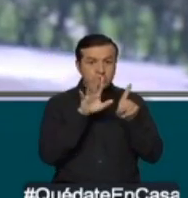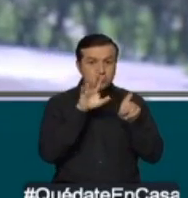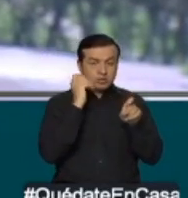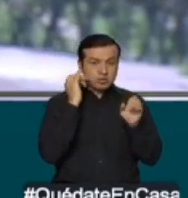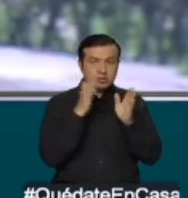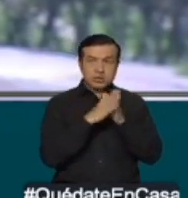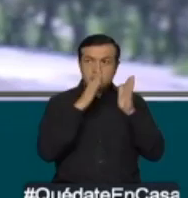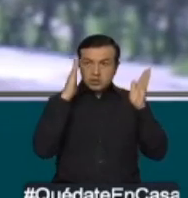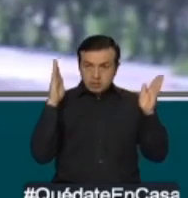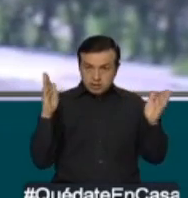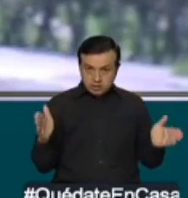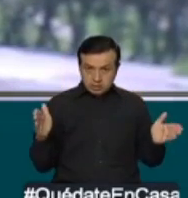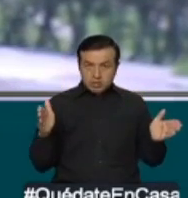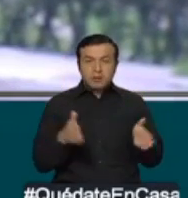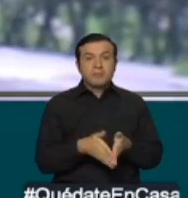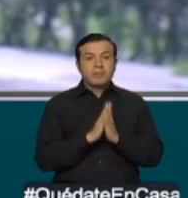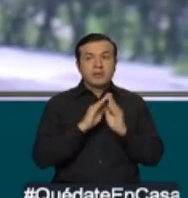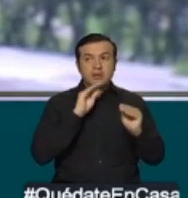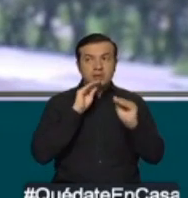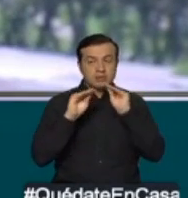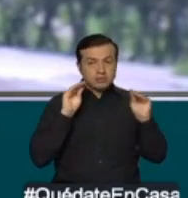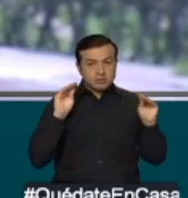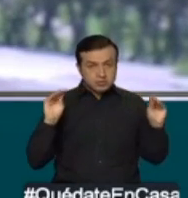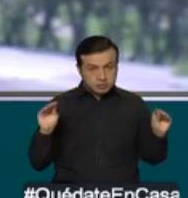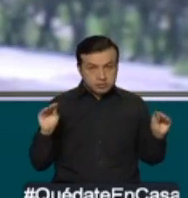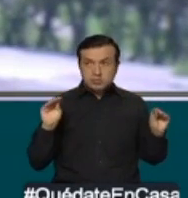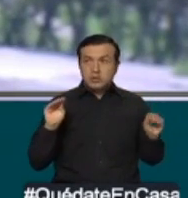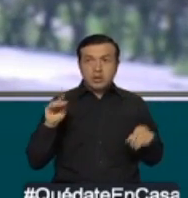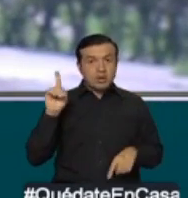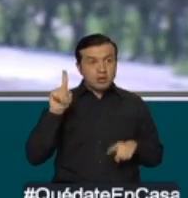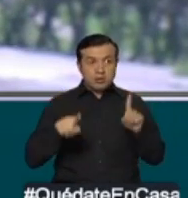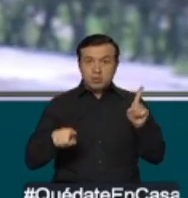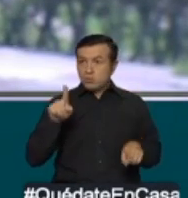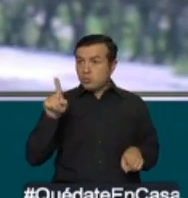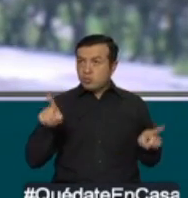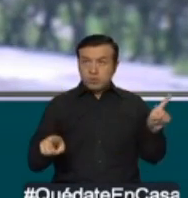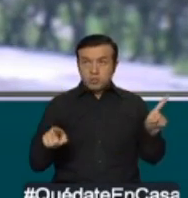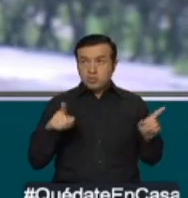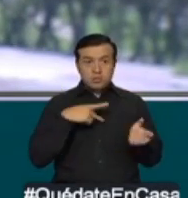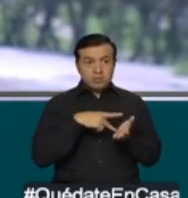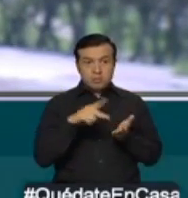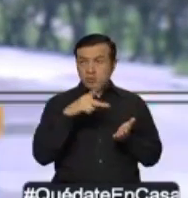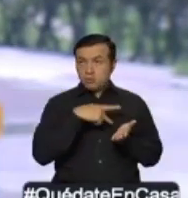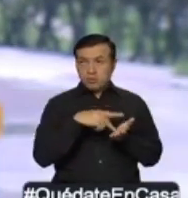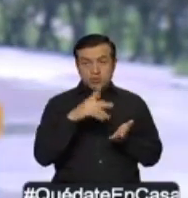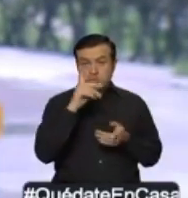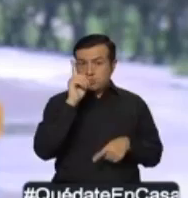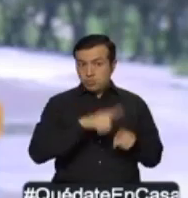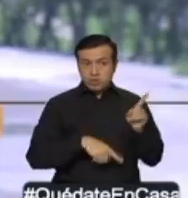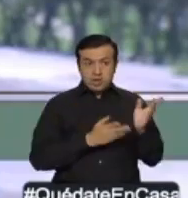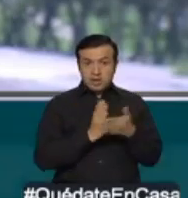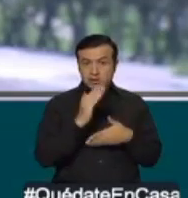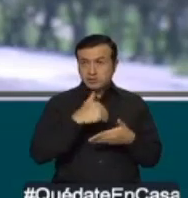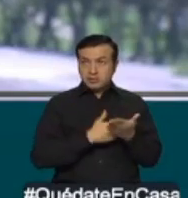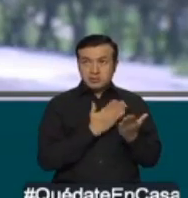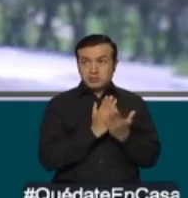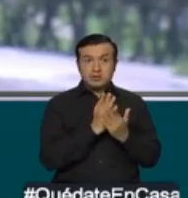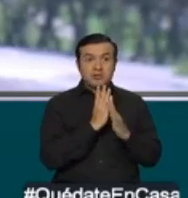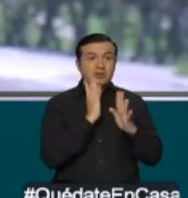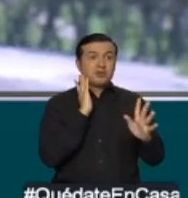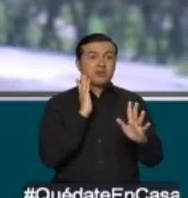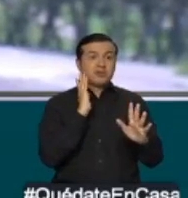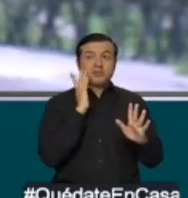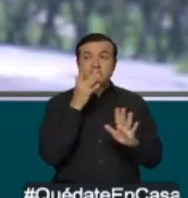días sin embargo se pide a los ciudadanos que no han podido hacer el pago primero porque no tienen acceso a una ventanilla